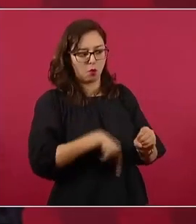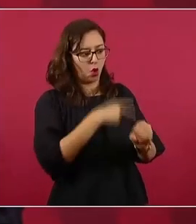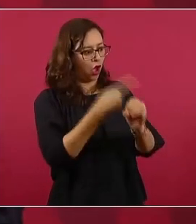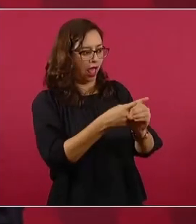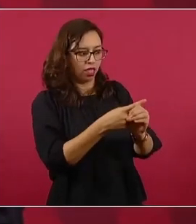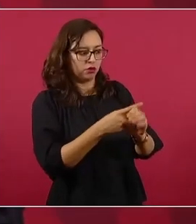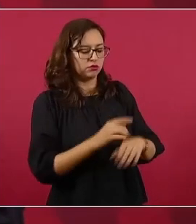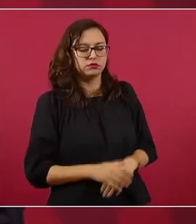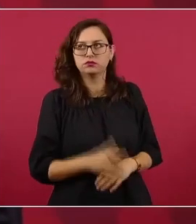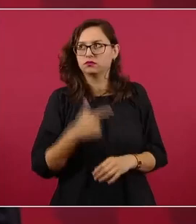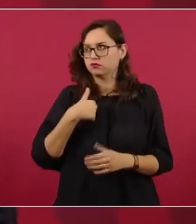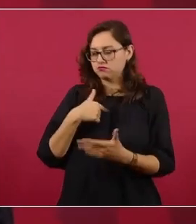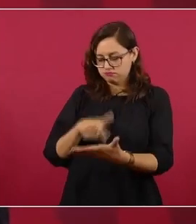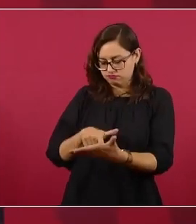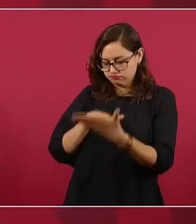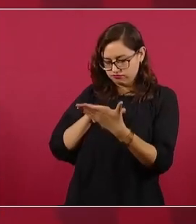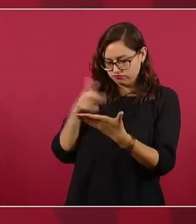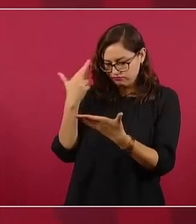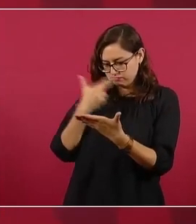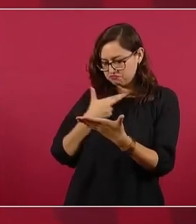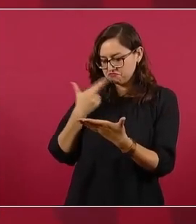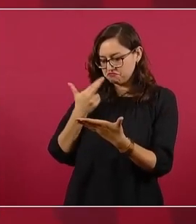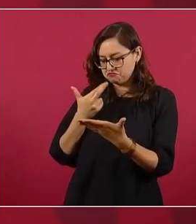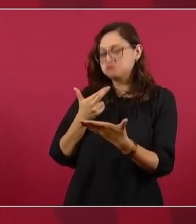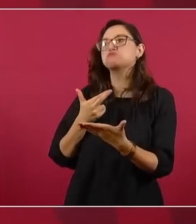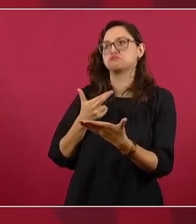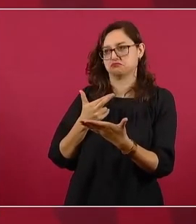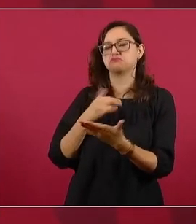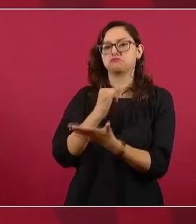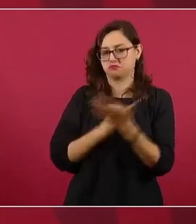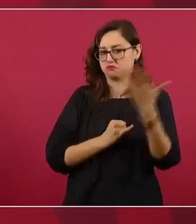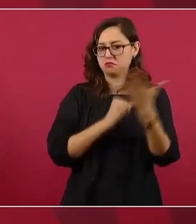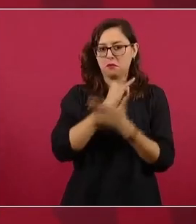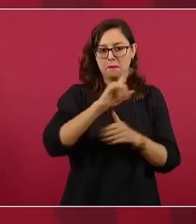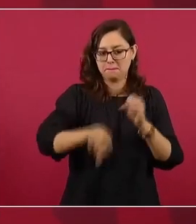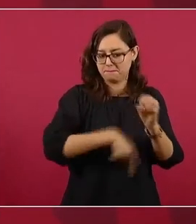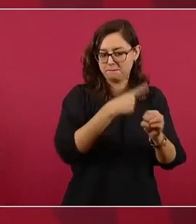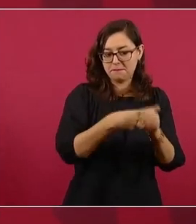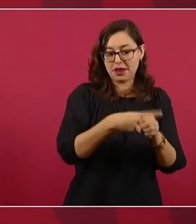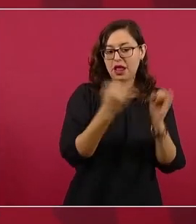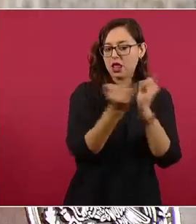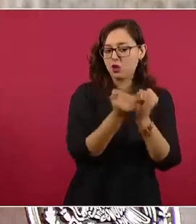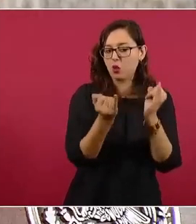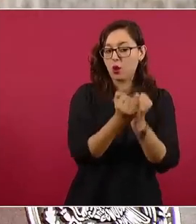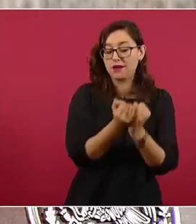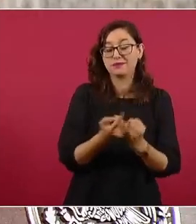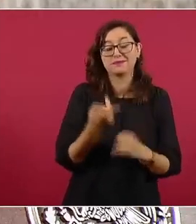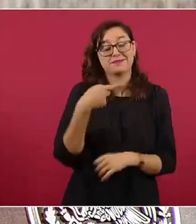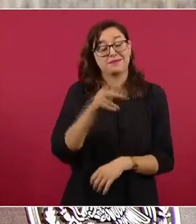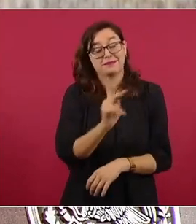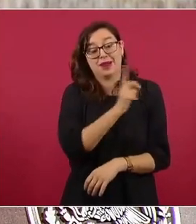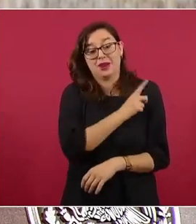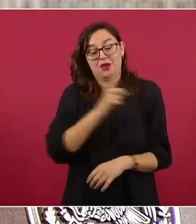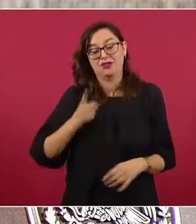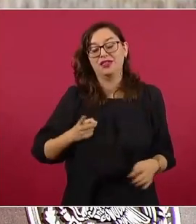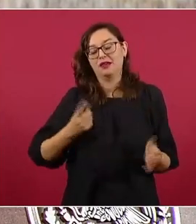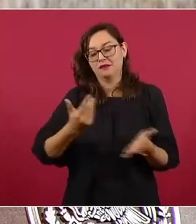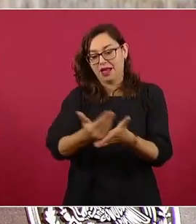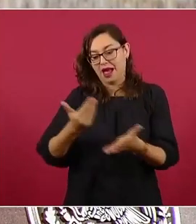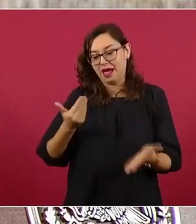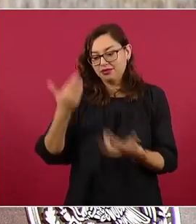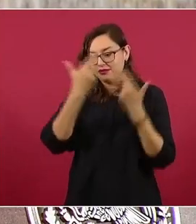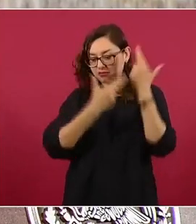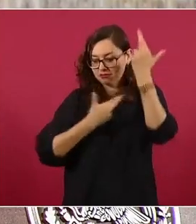decisión. Tiene que haber no solamente un fundamento para poner a una persona en la lista de